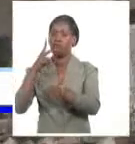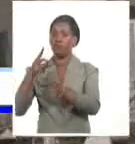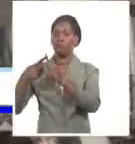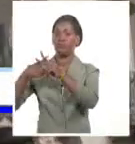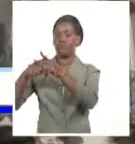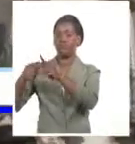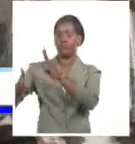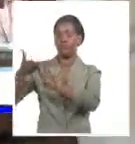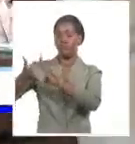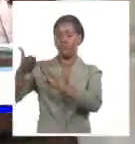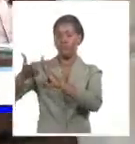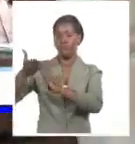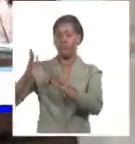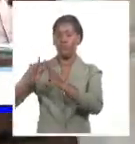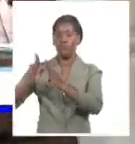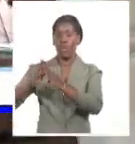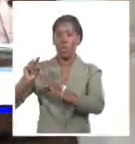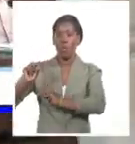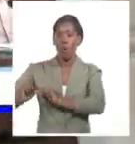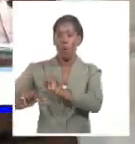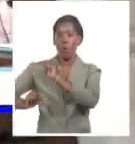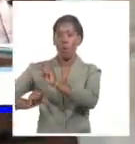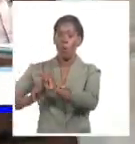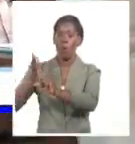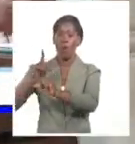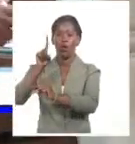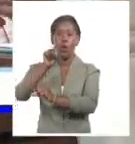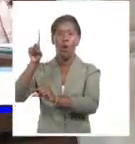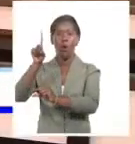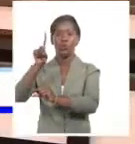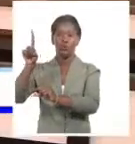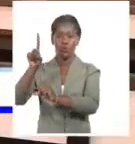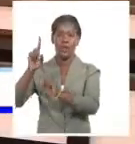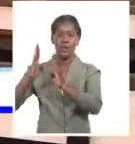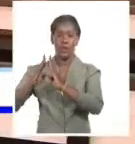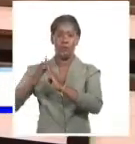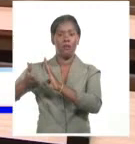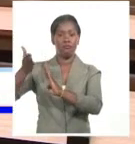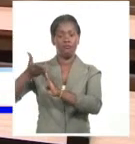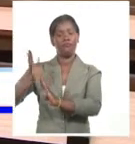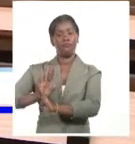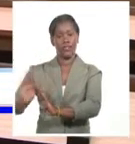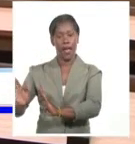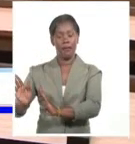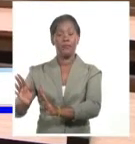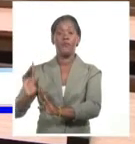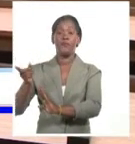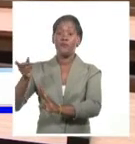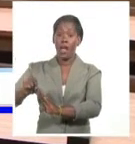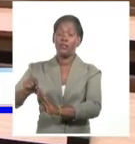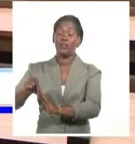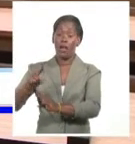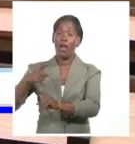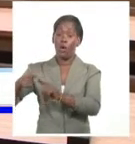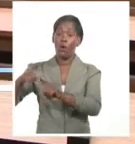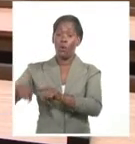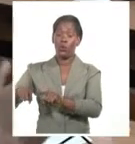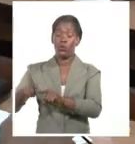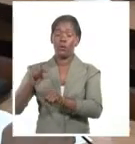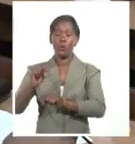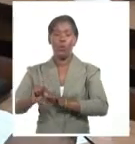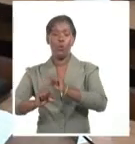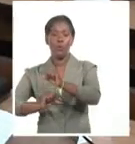momento se han concluido las labores en 11 de los 27 apartamentos del inmueble de igual forma se elabora en otras edificaciones